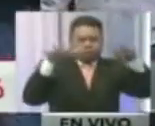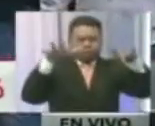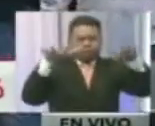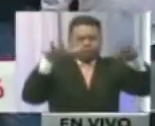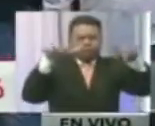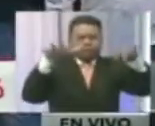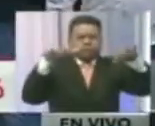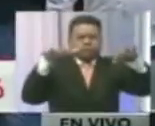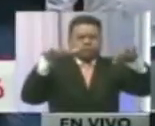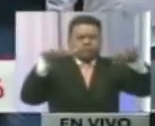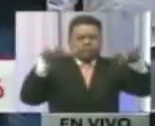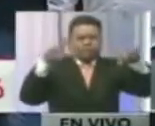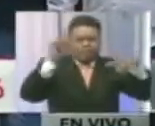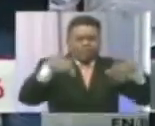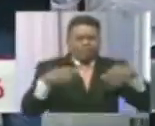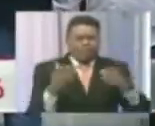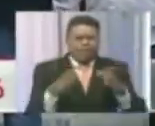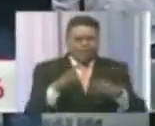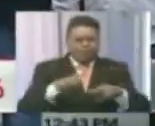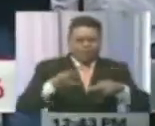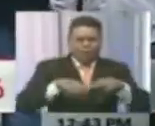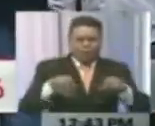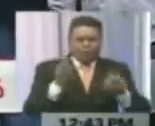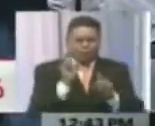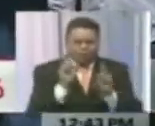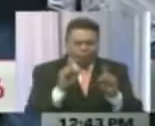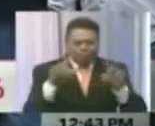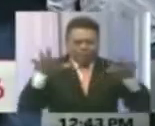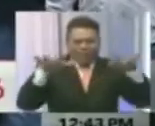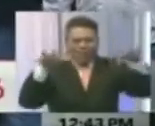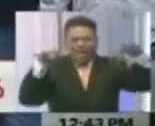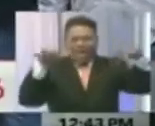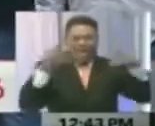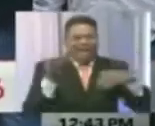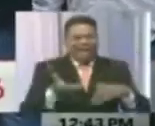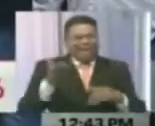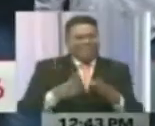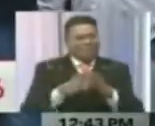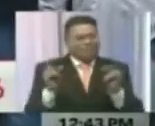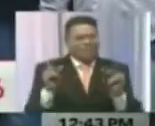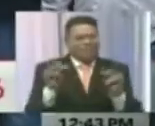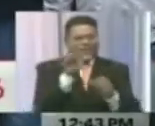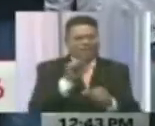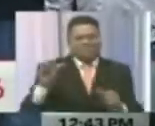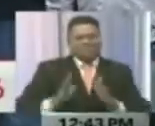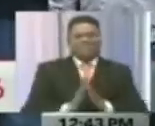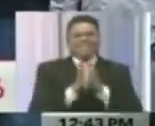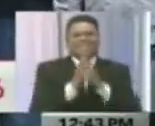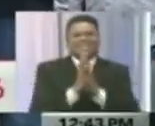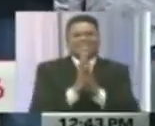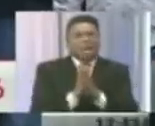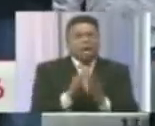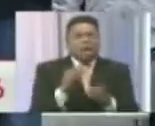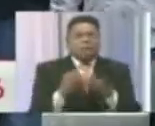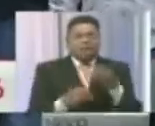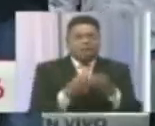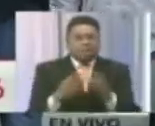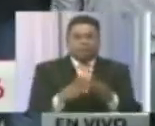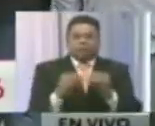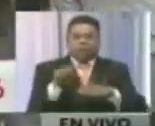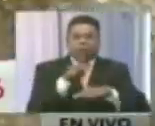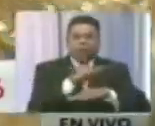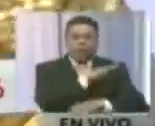estarán reunidos también en Caracas este fin de semana, se despliegan durante la Semana Santa para llegar a las bases de Misiones, para